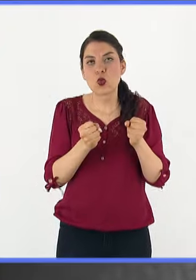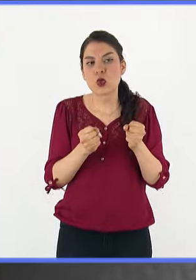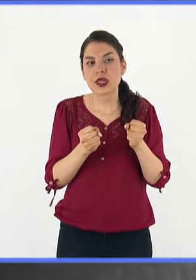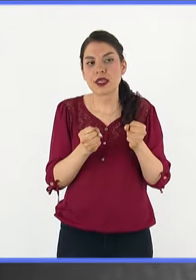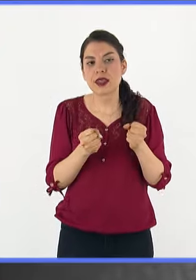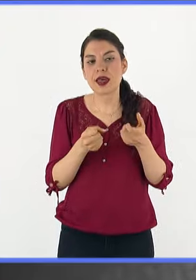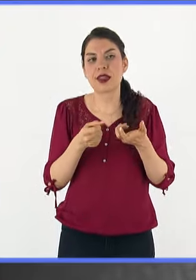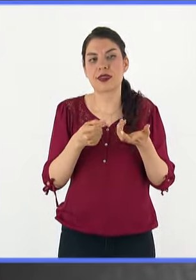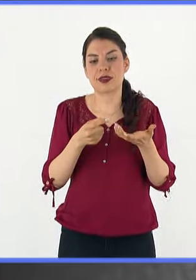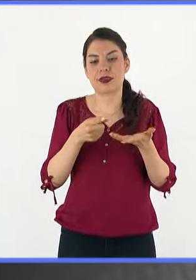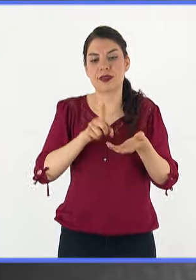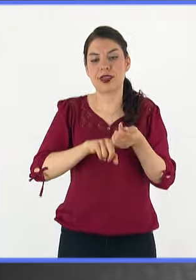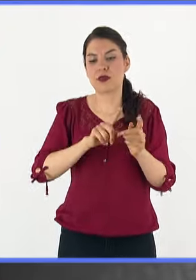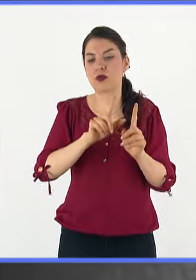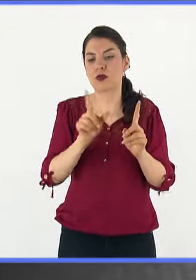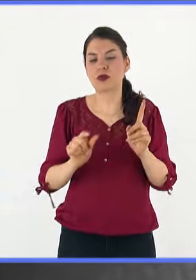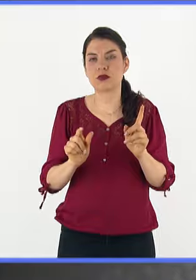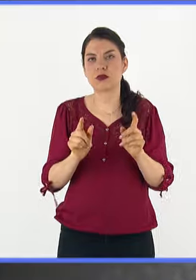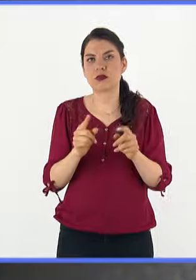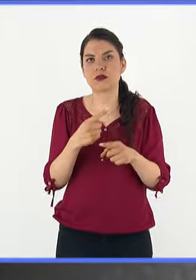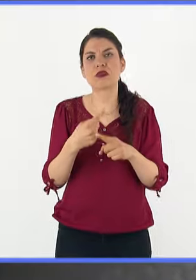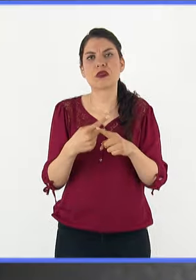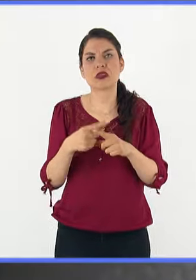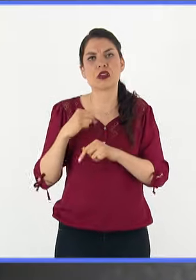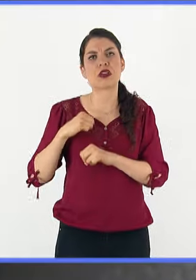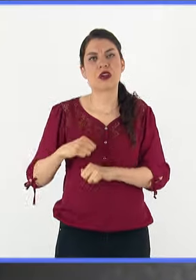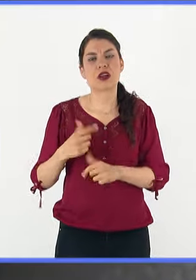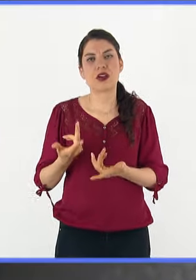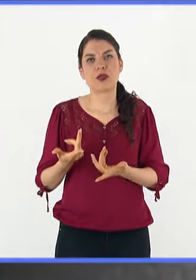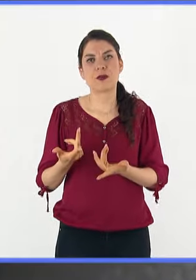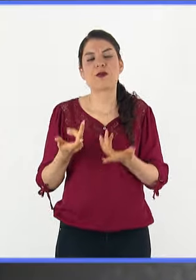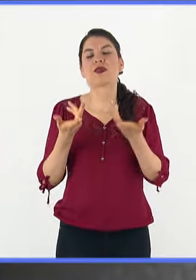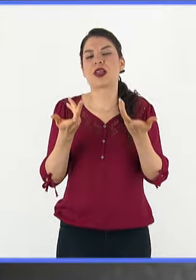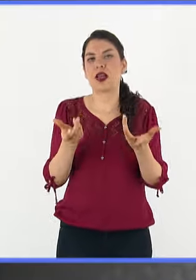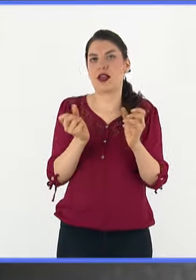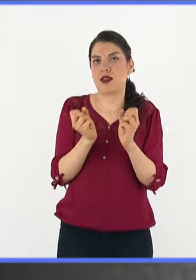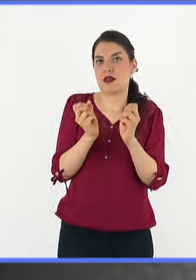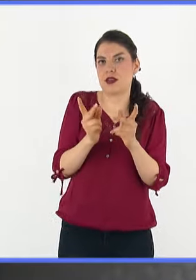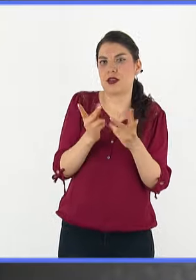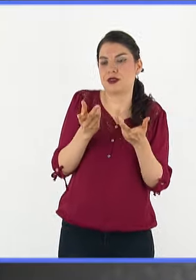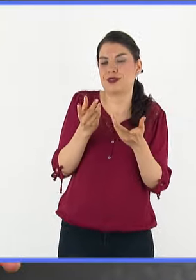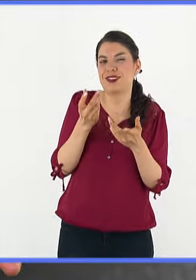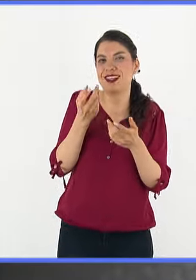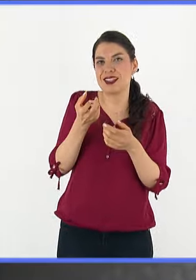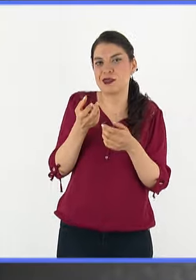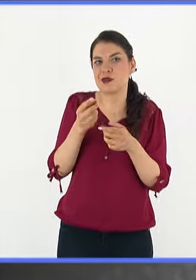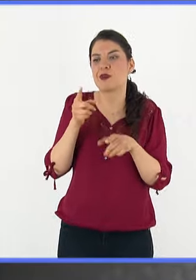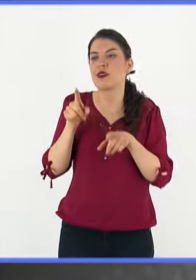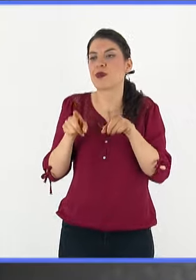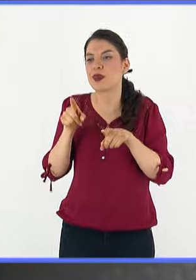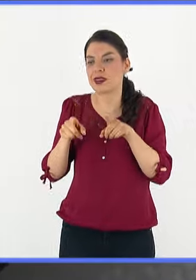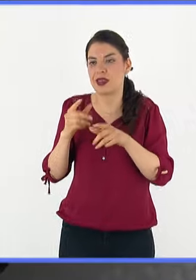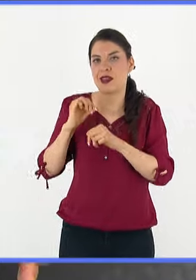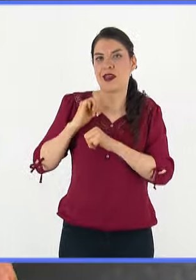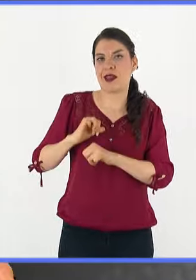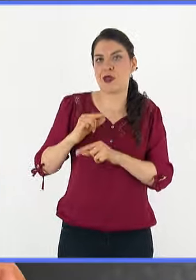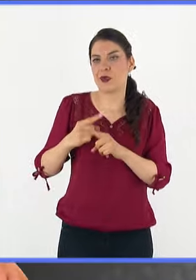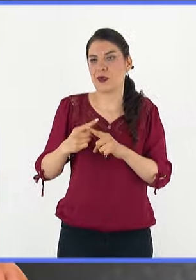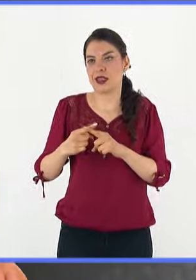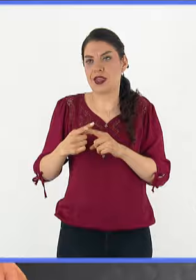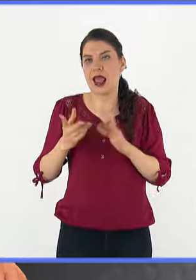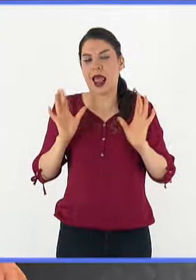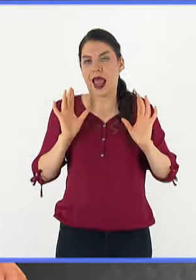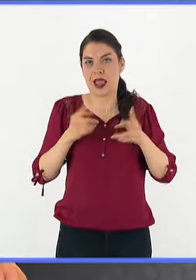tutela la seguridad nacional entonces en función de ese bien a tutelar se asuman las responsabilidades aquí lo que ha sucedido es